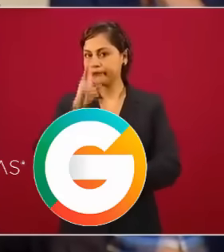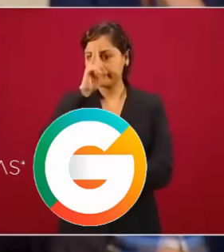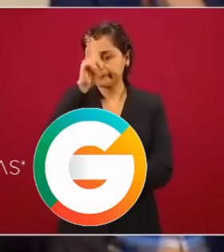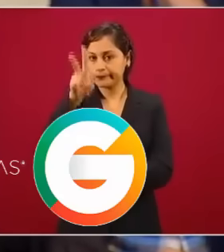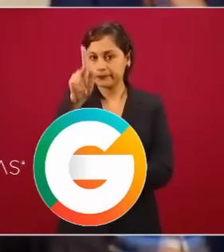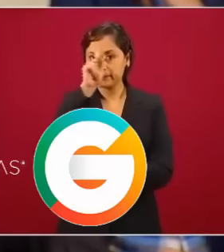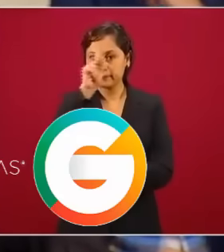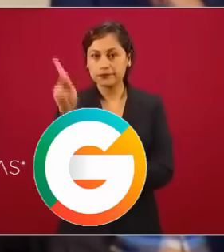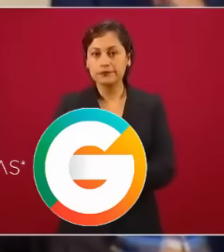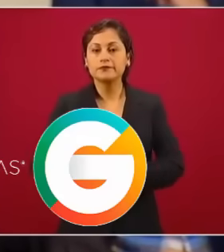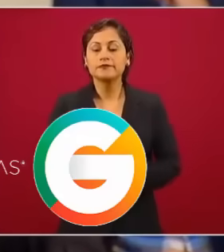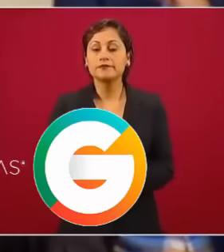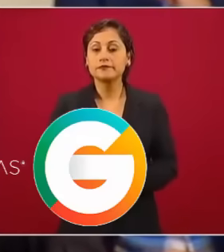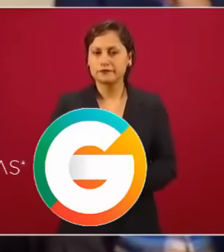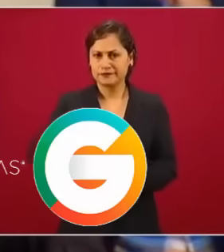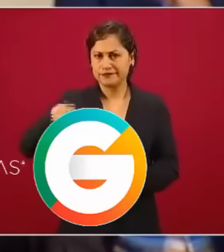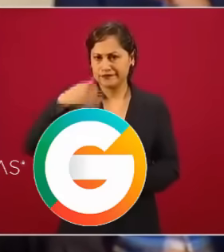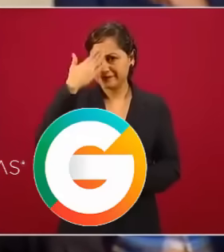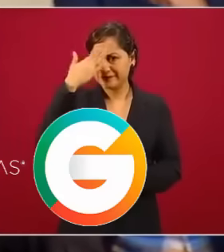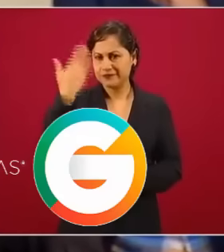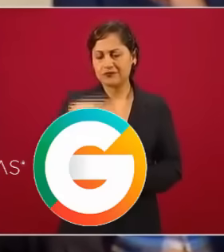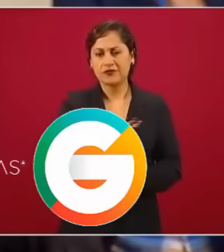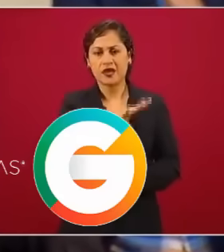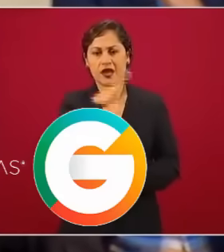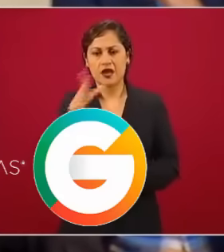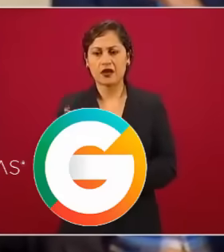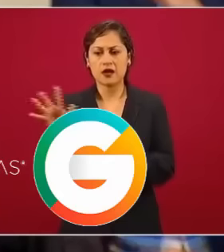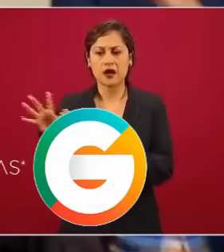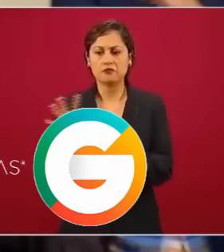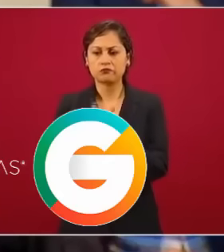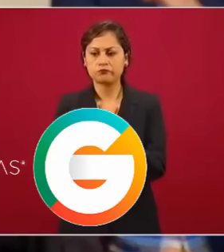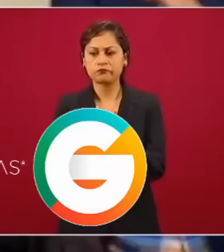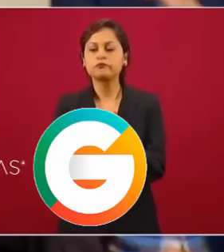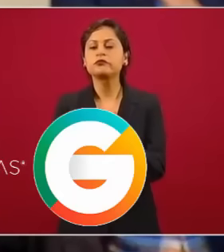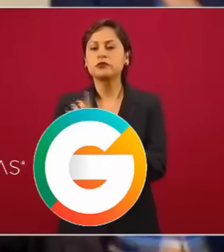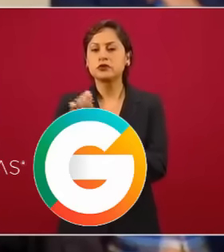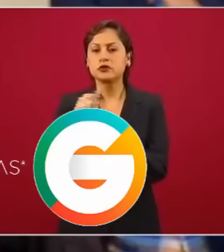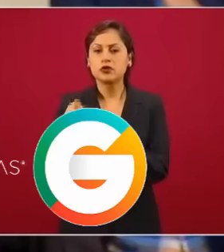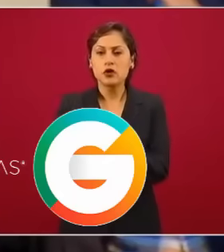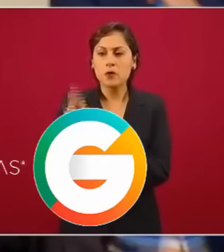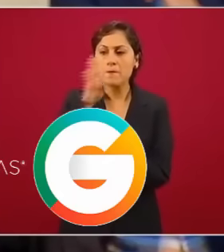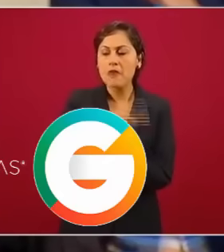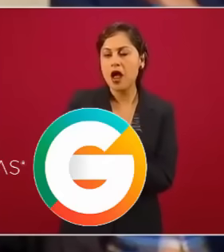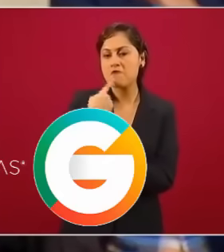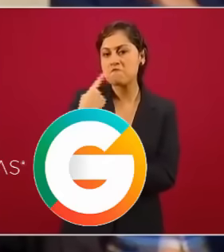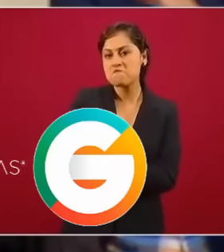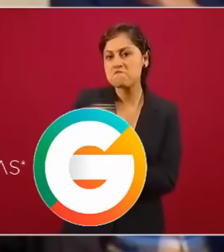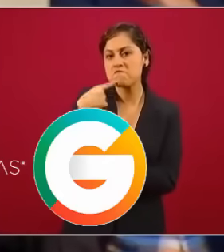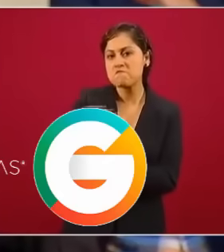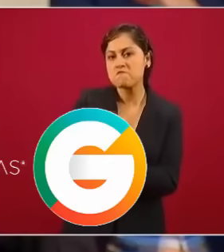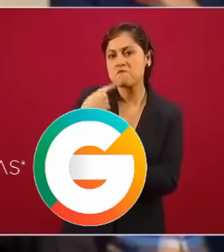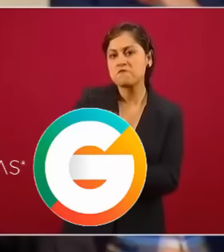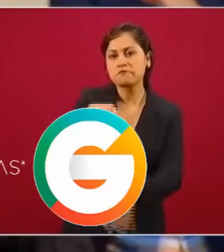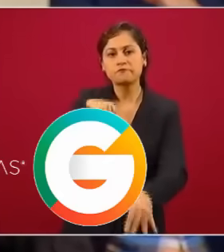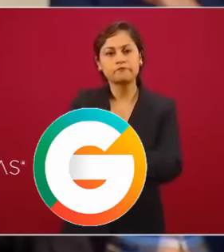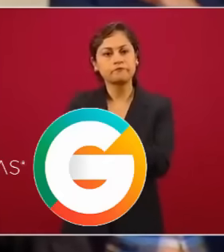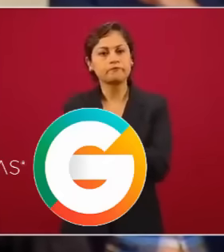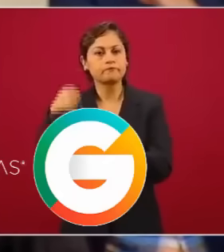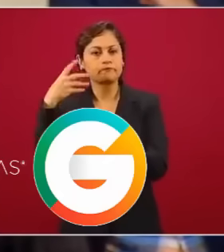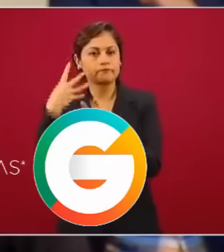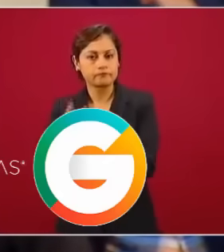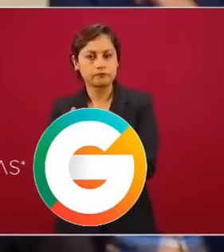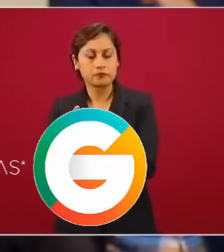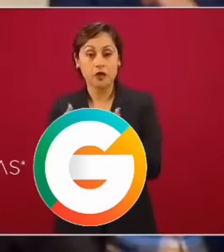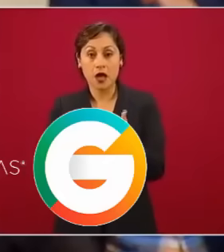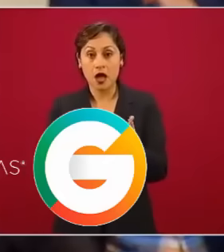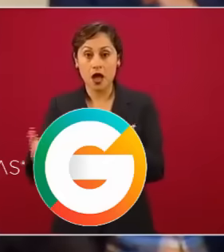todo México sabe, el general sufrió la persecución, la fabricación de delitos y fue llevado injustamente a prisión. Hasta el día